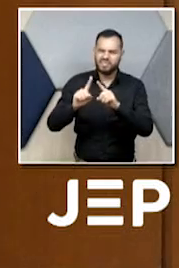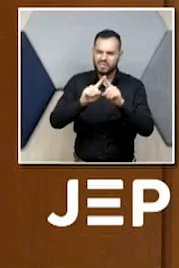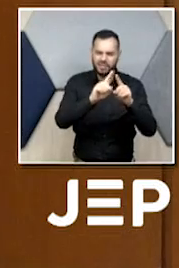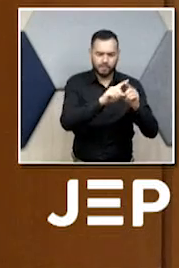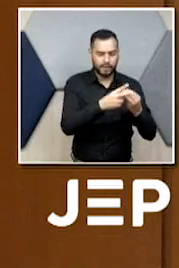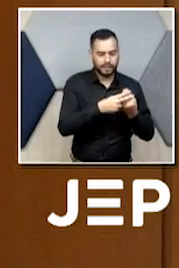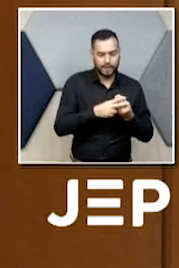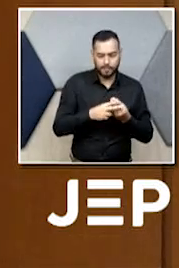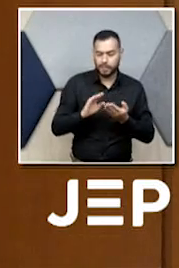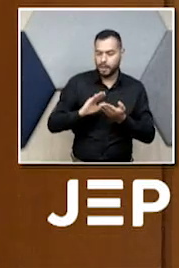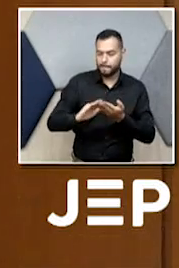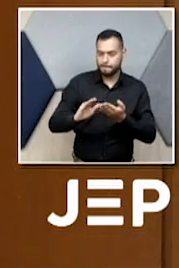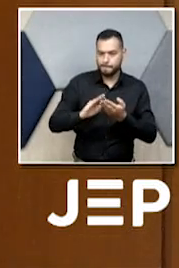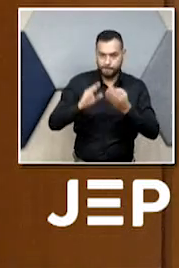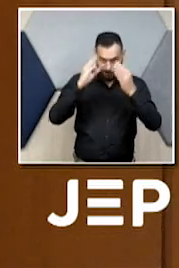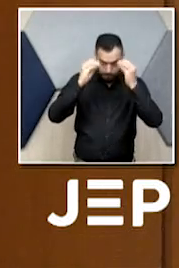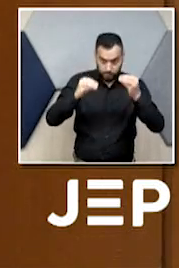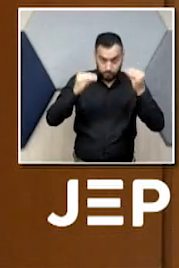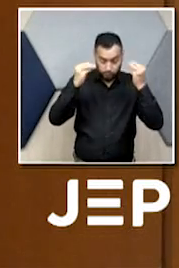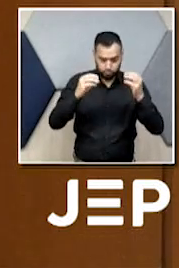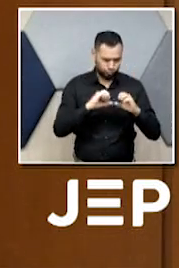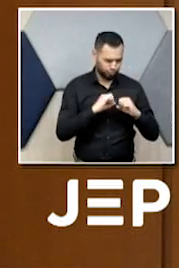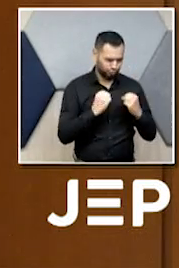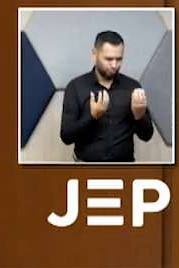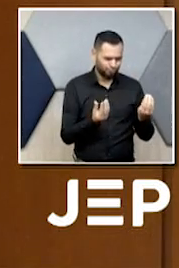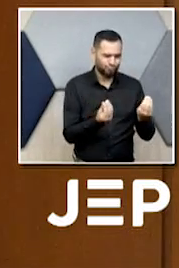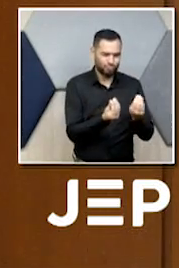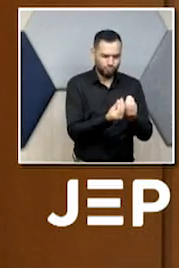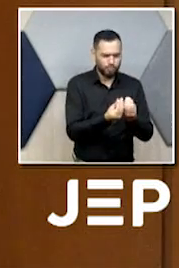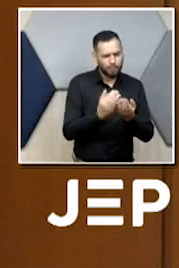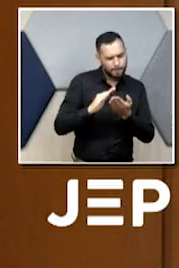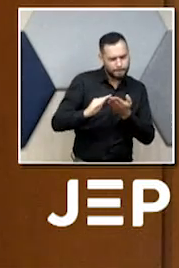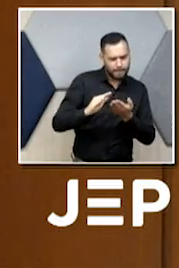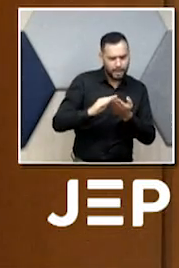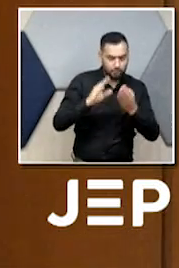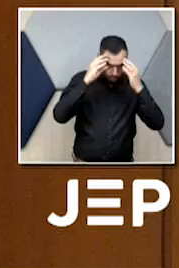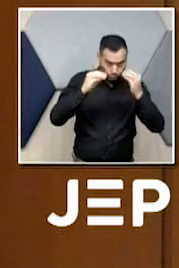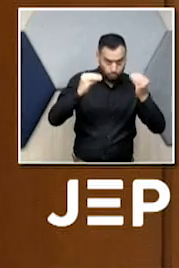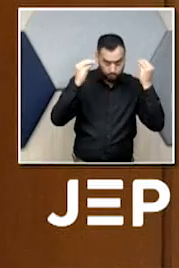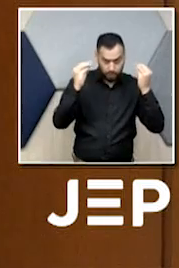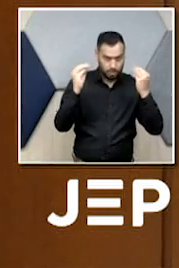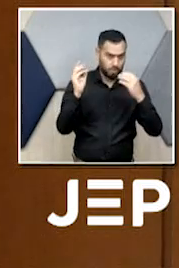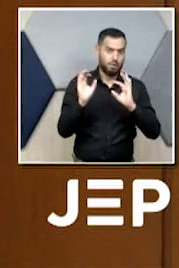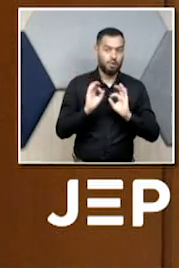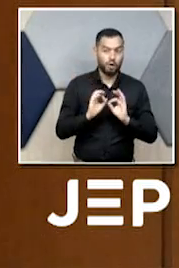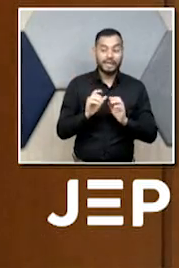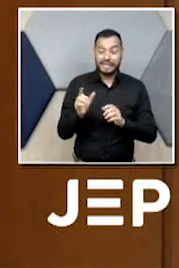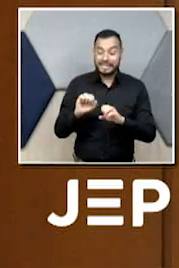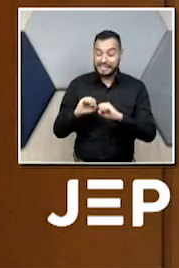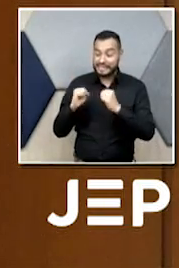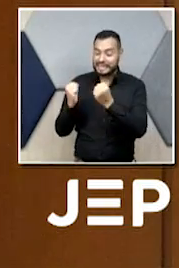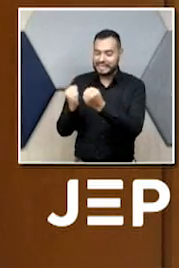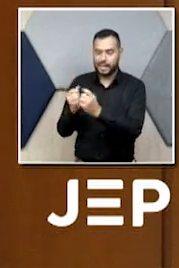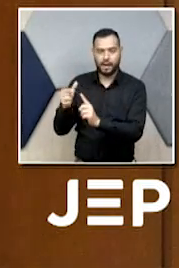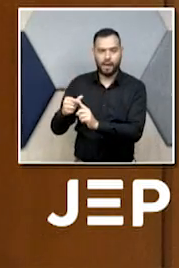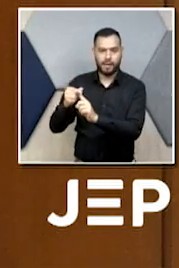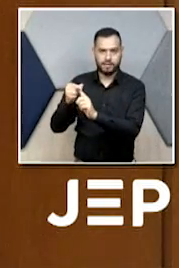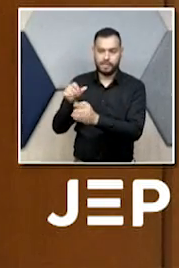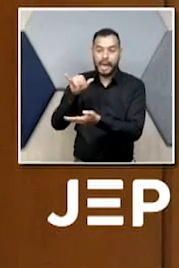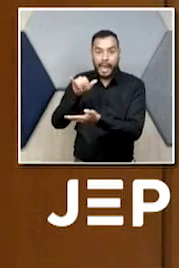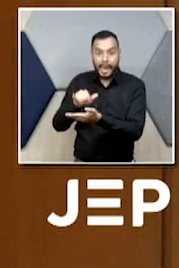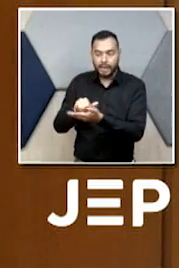nuestra sala de amnistía e indulto, y tenemos una sala especializada para esos otros